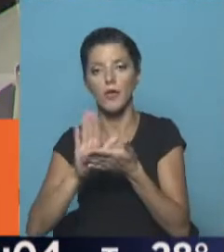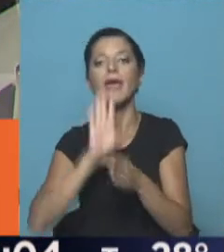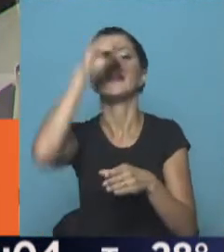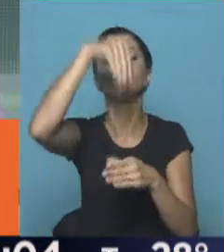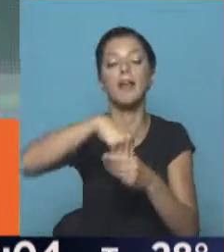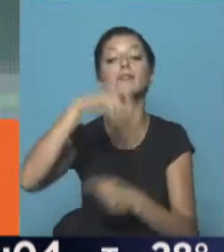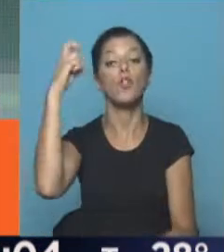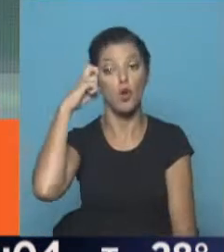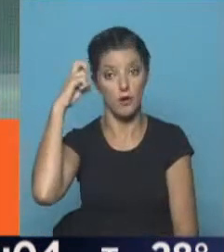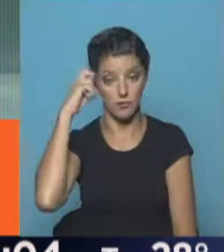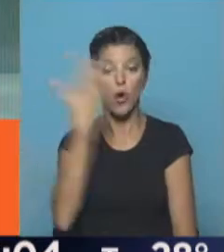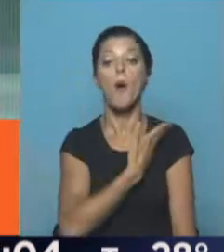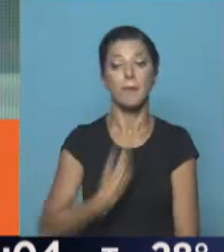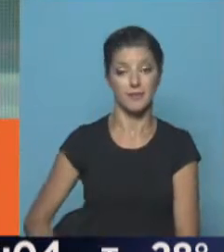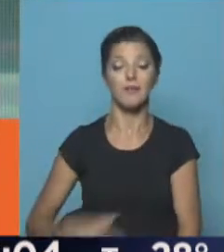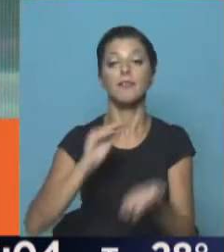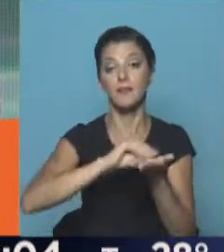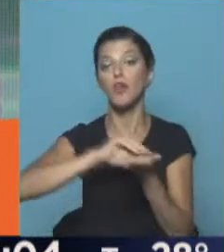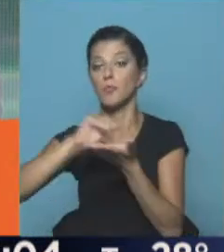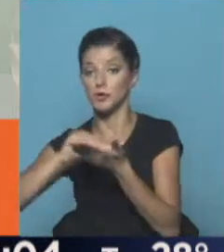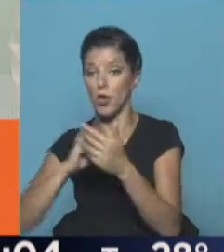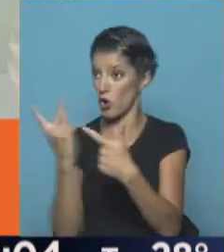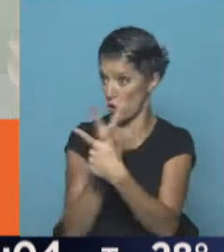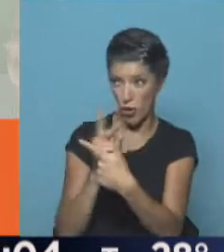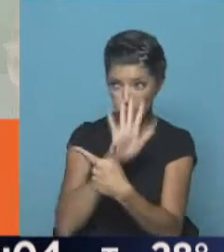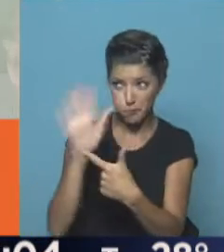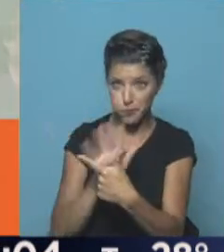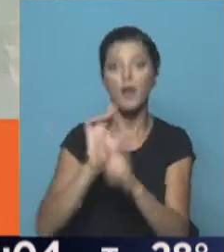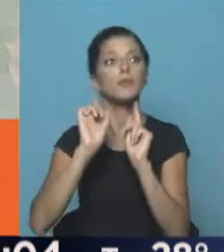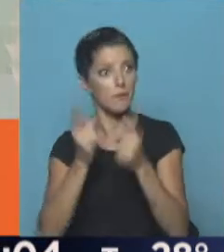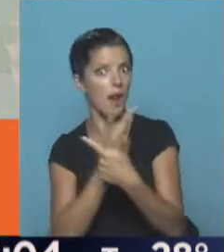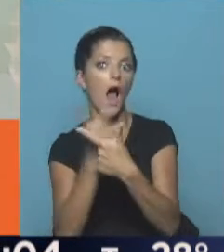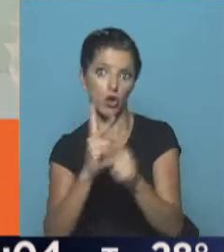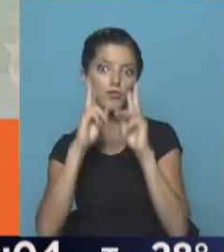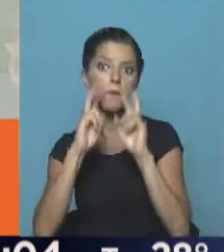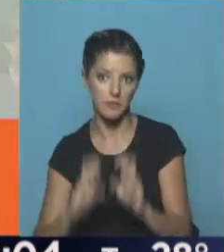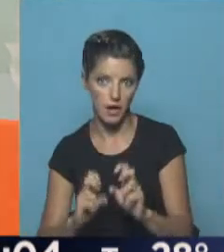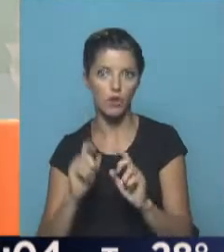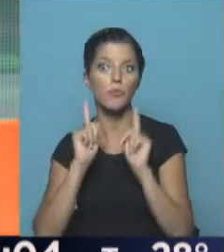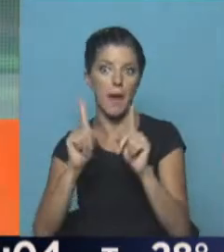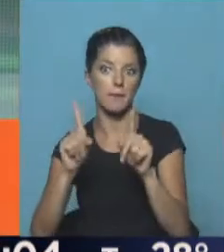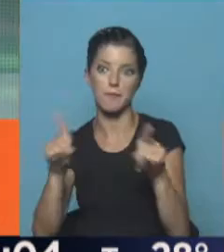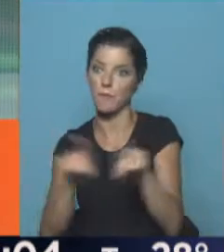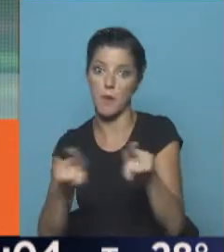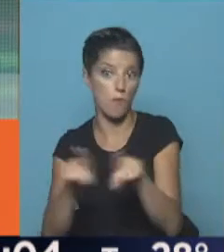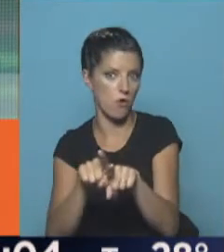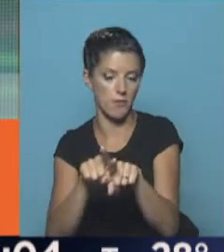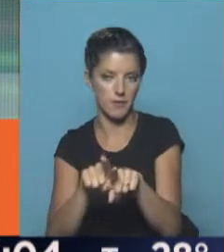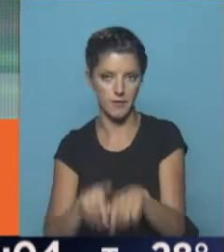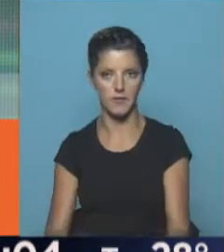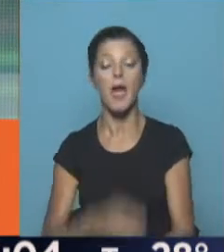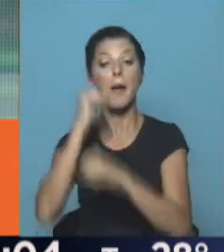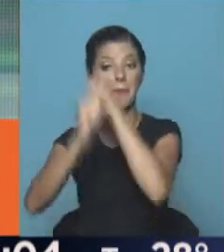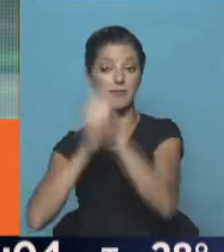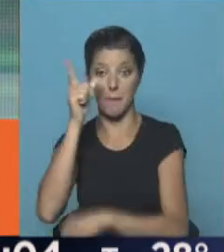presidente del senado y el presidente de la cámara divulgado sospechosos los dos quintos ligados en nuestra causa de petrobras